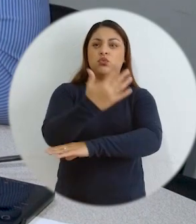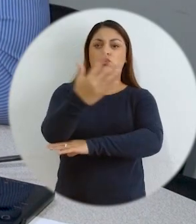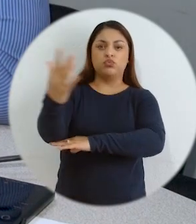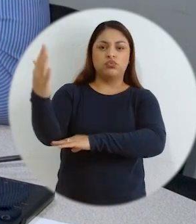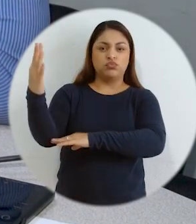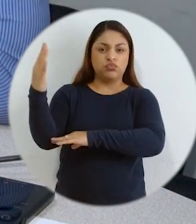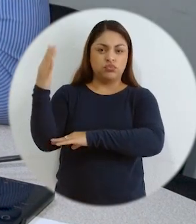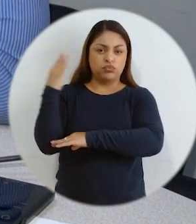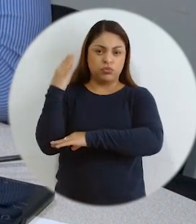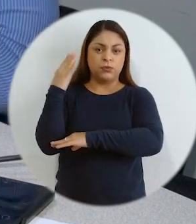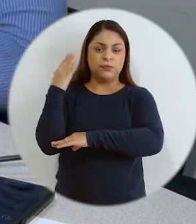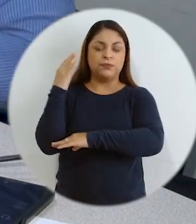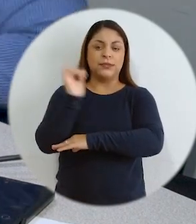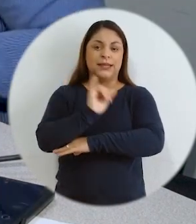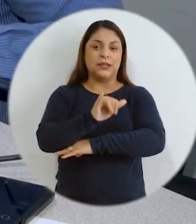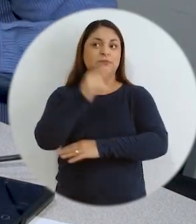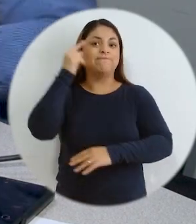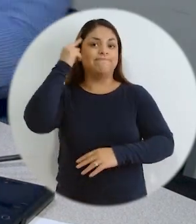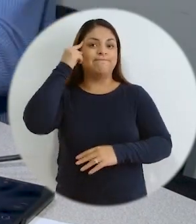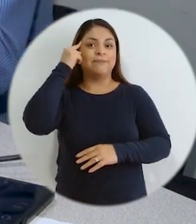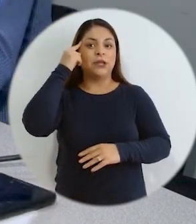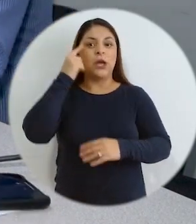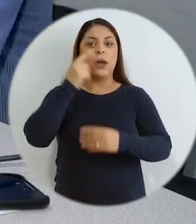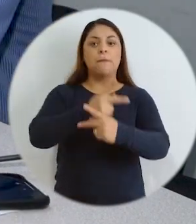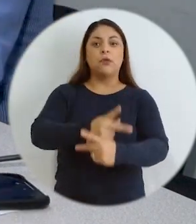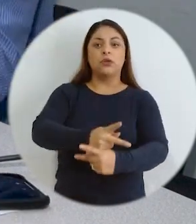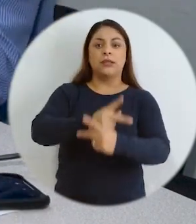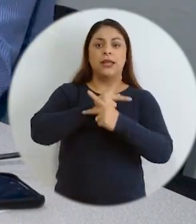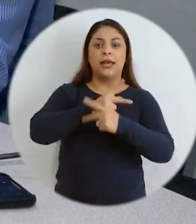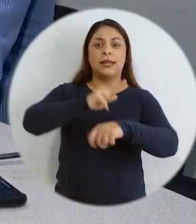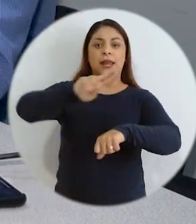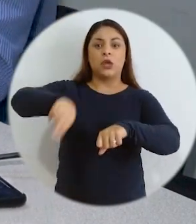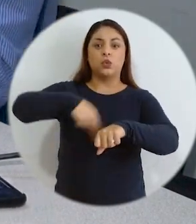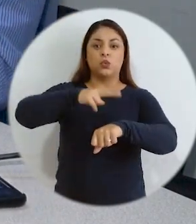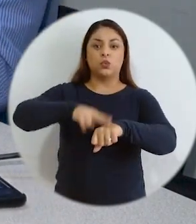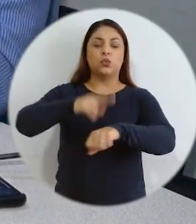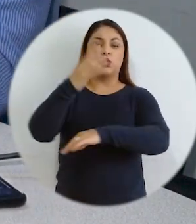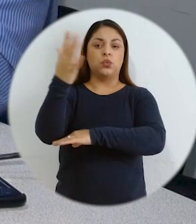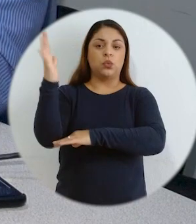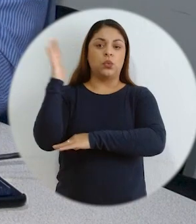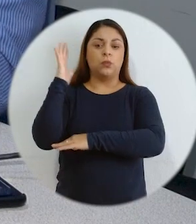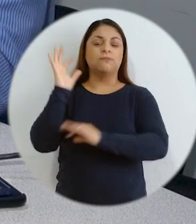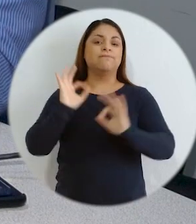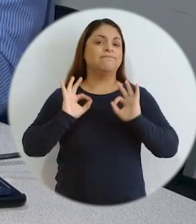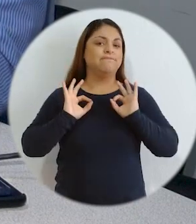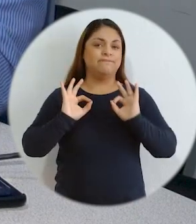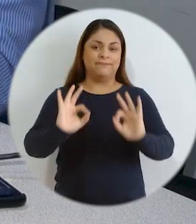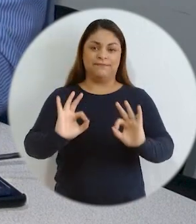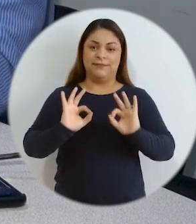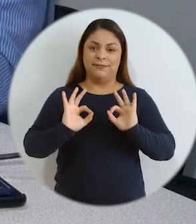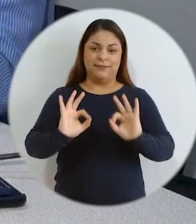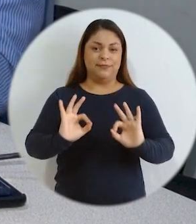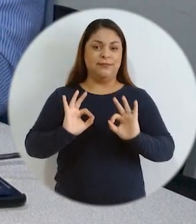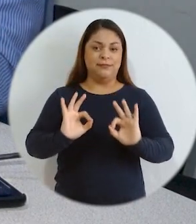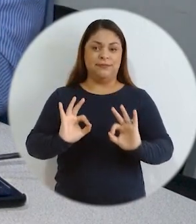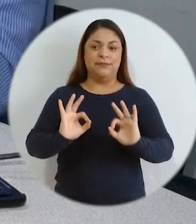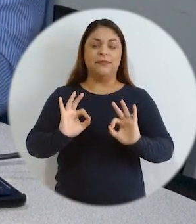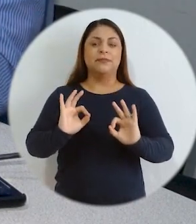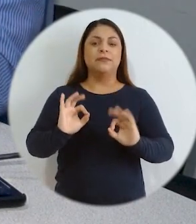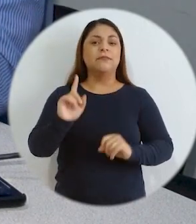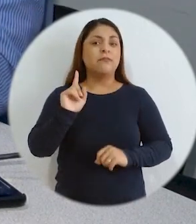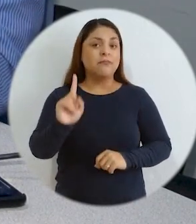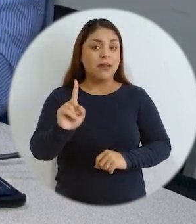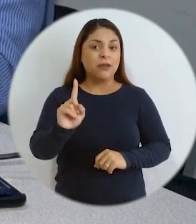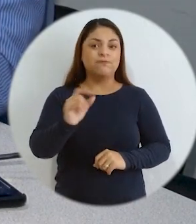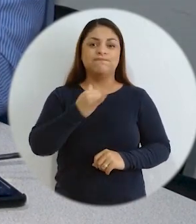los movimientos ecologistas, pensando en el ambiente, en el medio ambiente, en la protección de la naturaleza, y está muy bien,